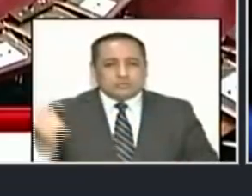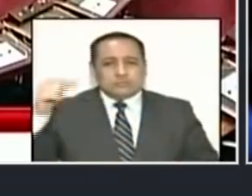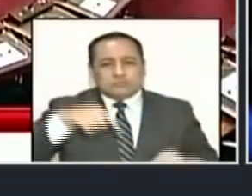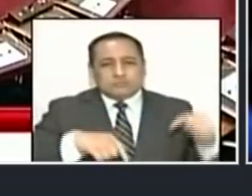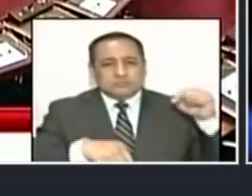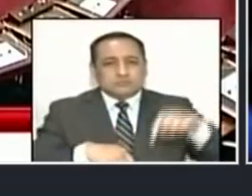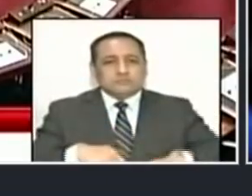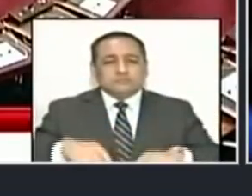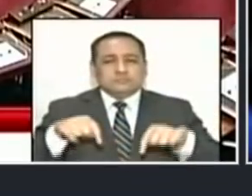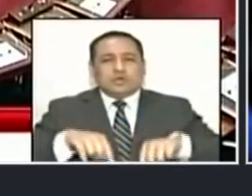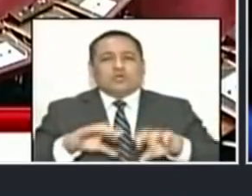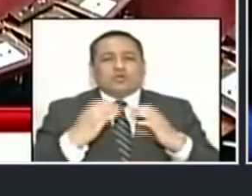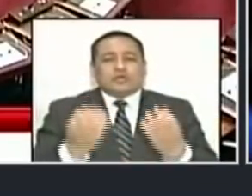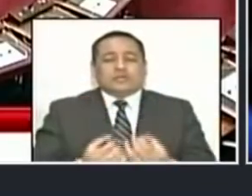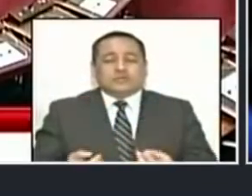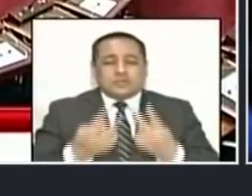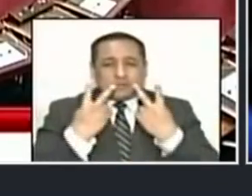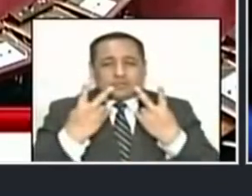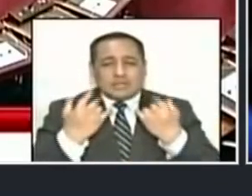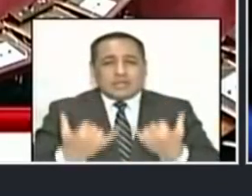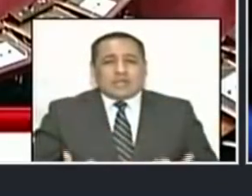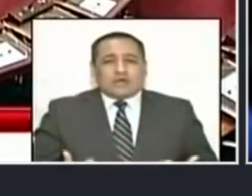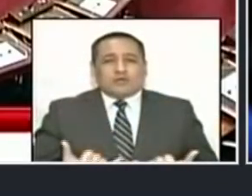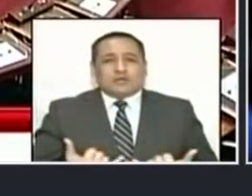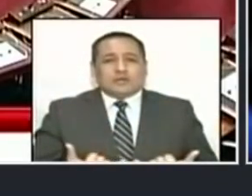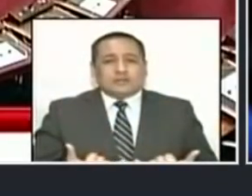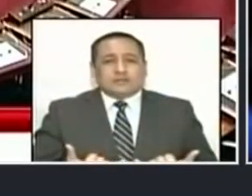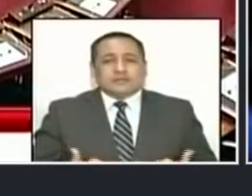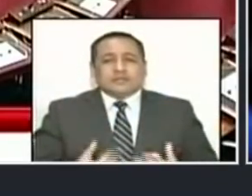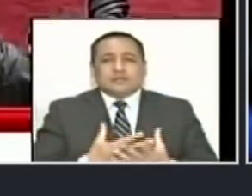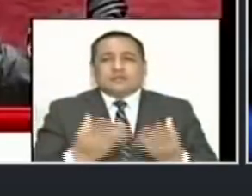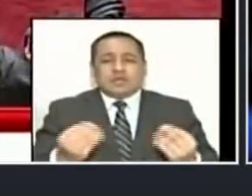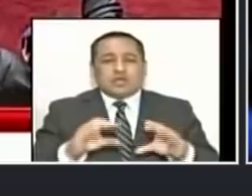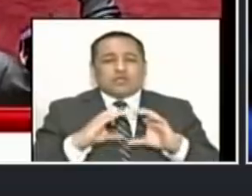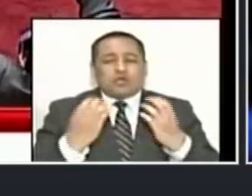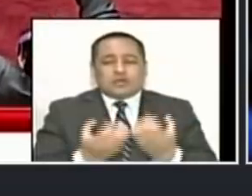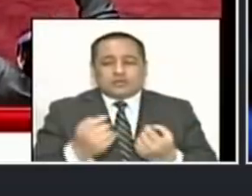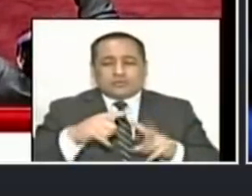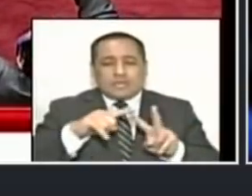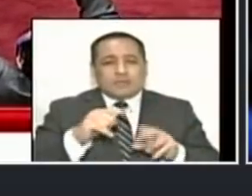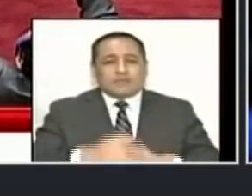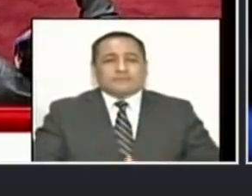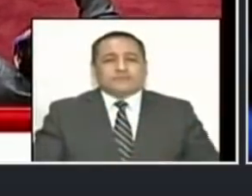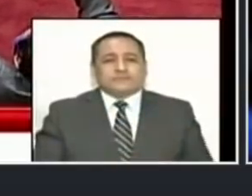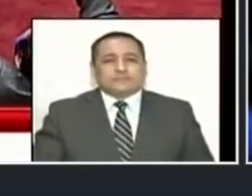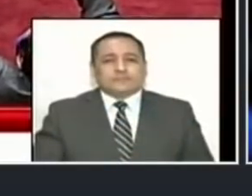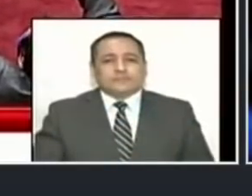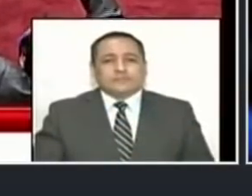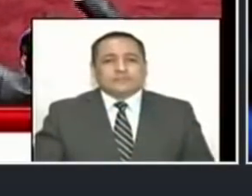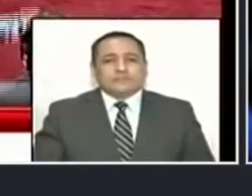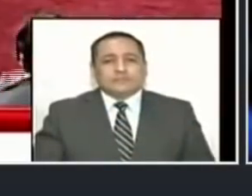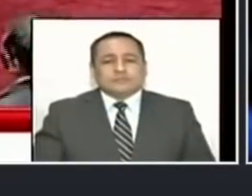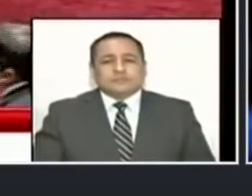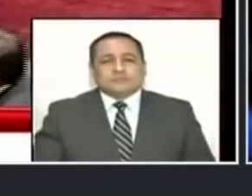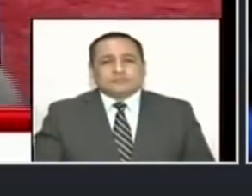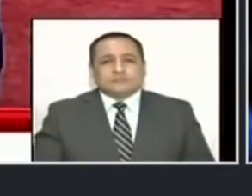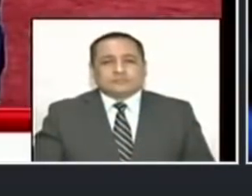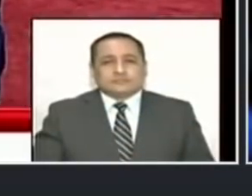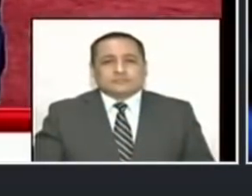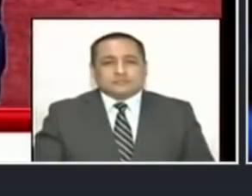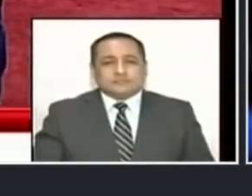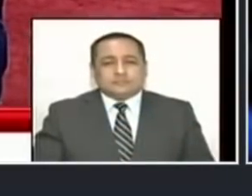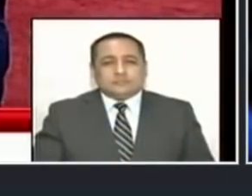cada uno con sus funciones y cada uno con las responsabilidades de balancear y de controlar al otro. Porque incluso en las... Yo tenemos que